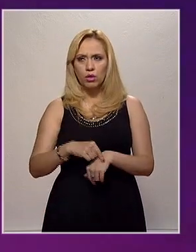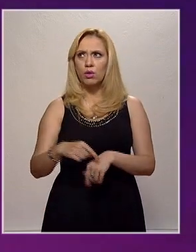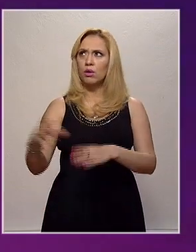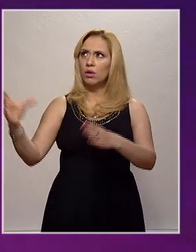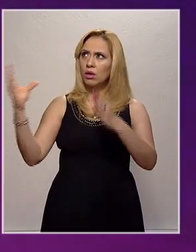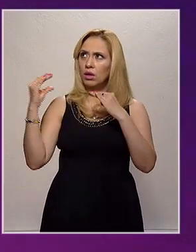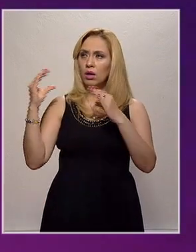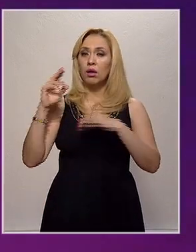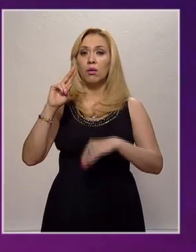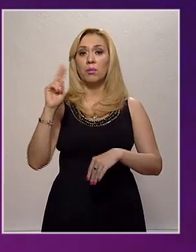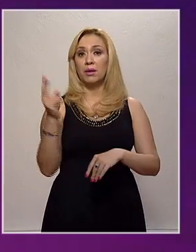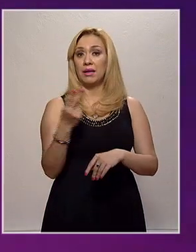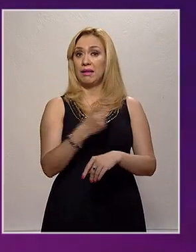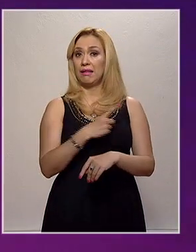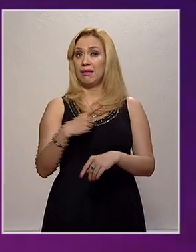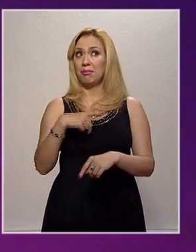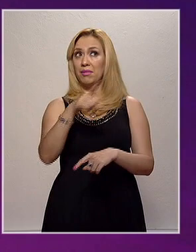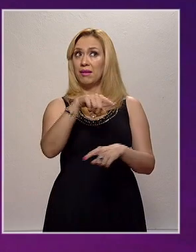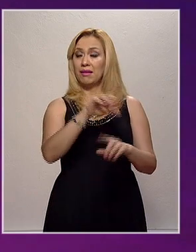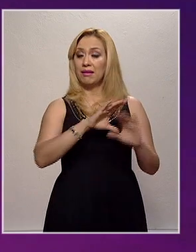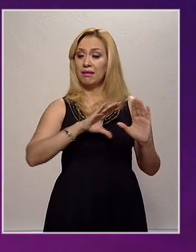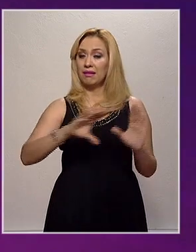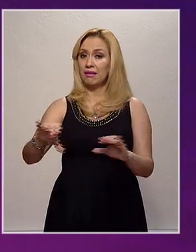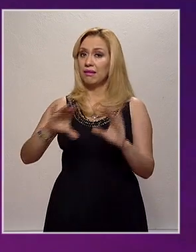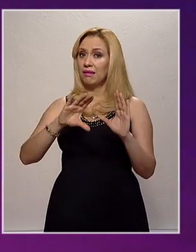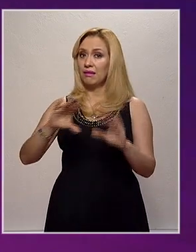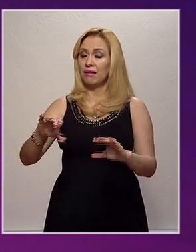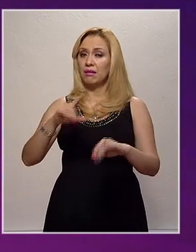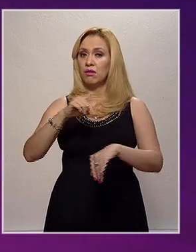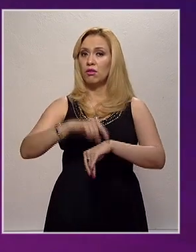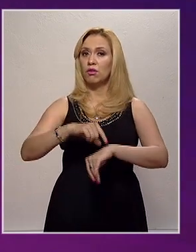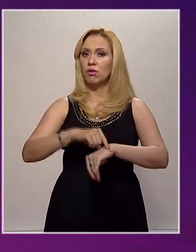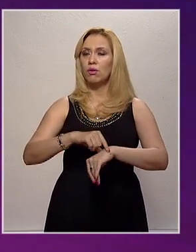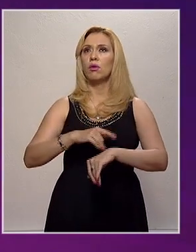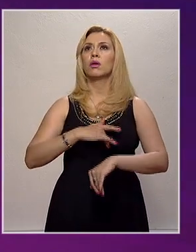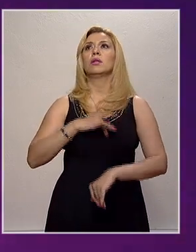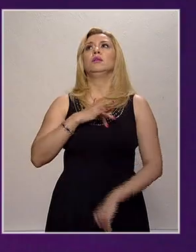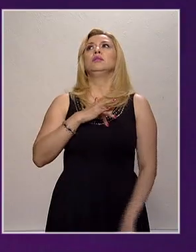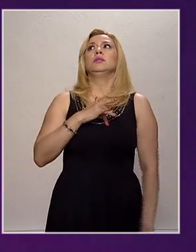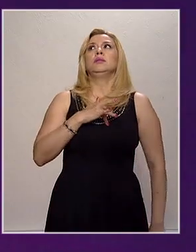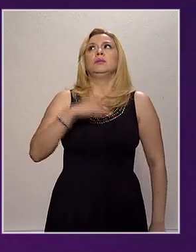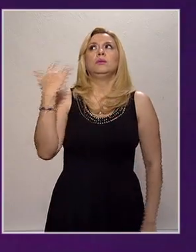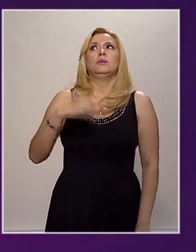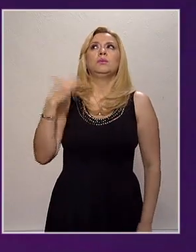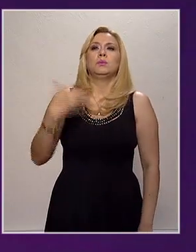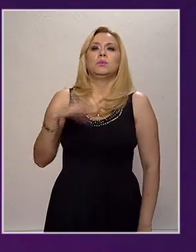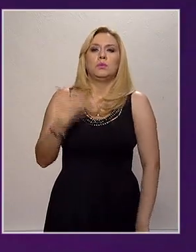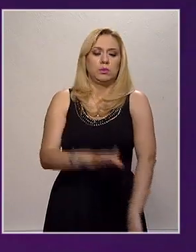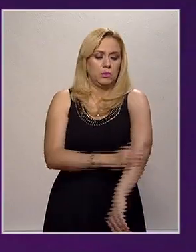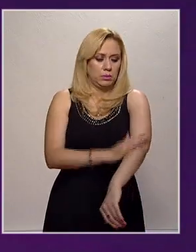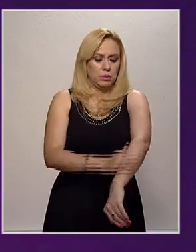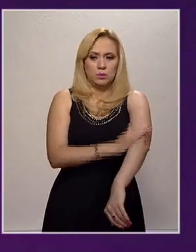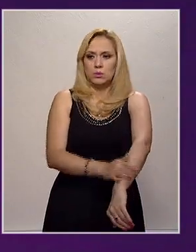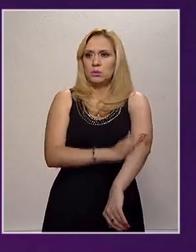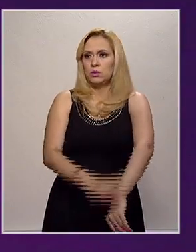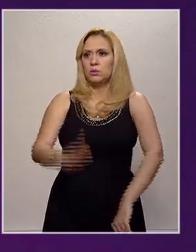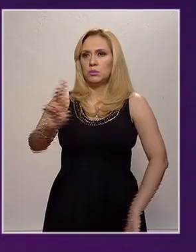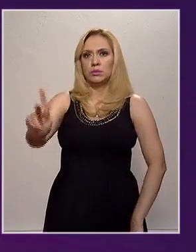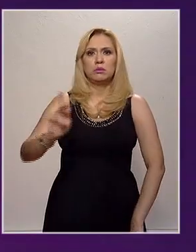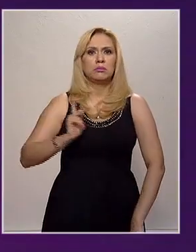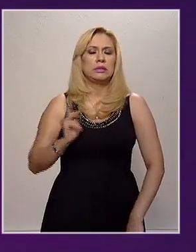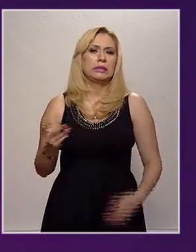profesionales y cómo los médicos se les educa para que se sientan como más que humanos, que también es una forma de deshumanización, ¿no?